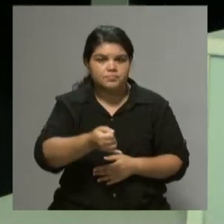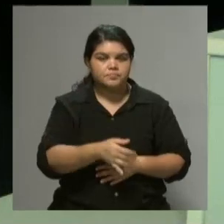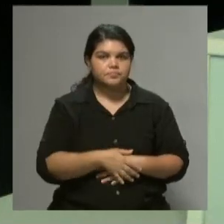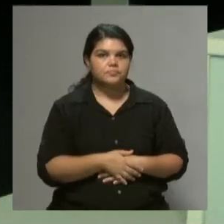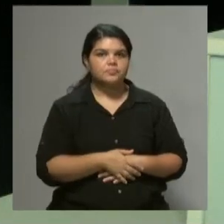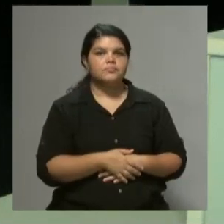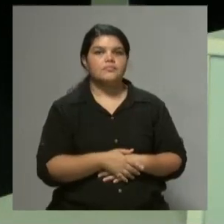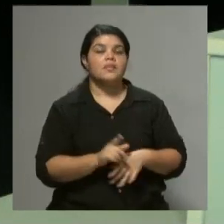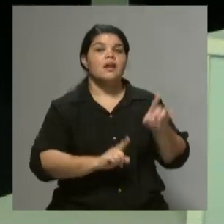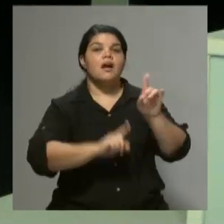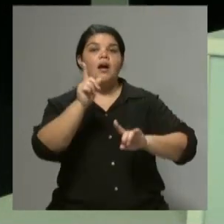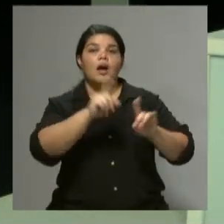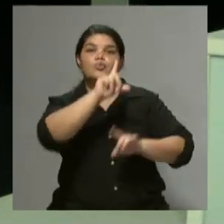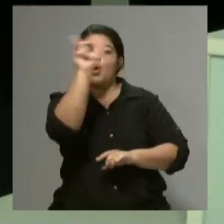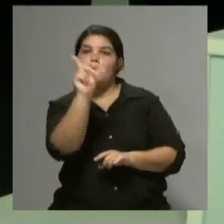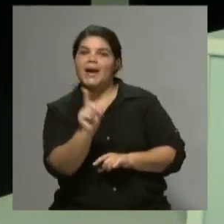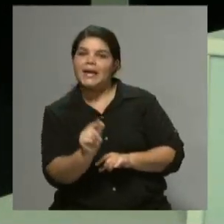reducción